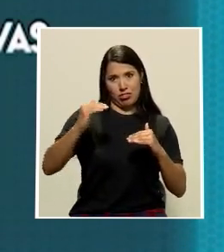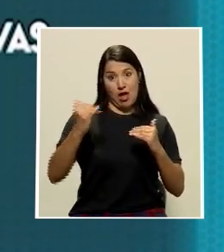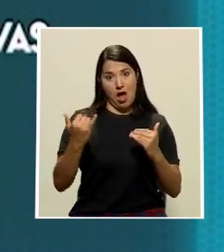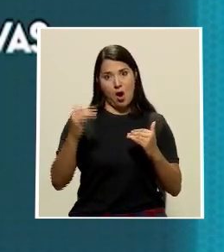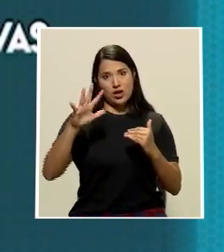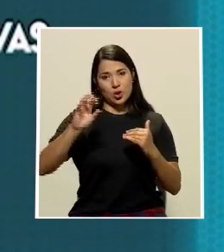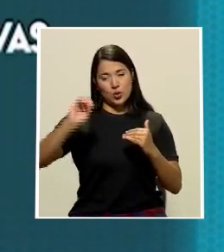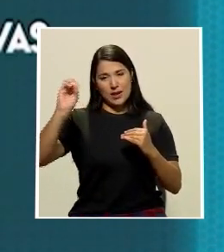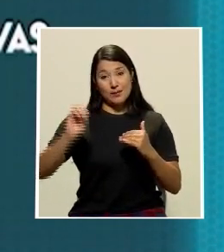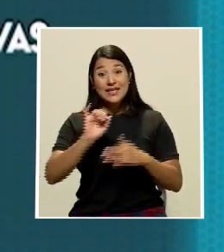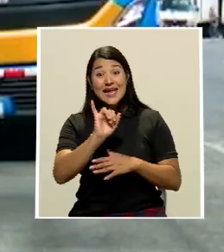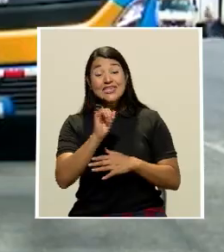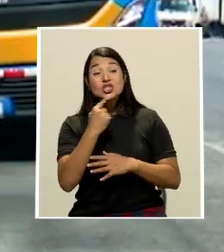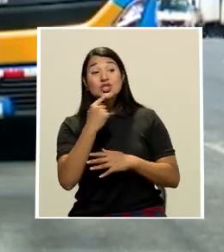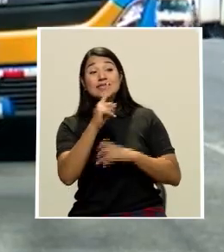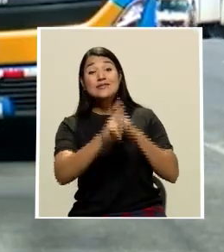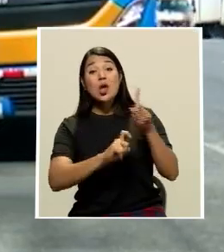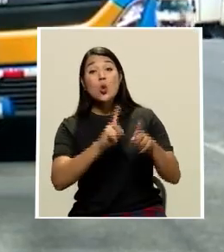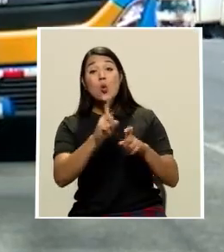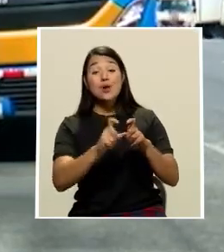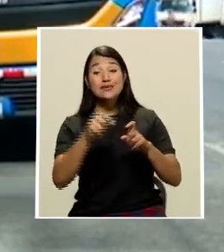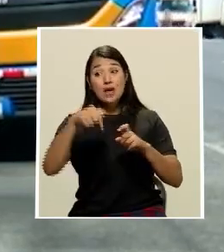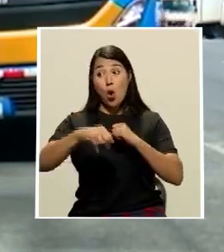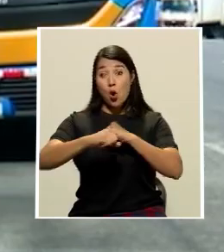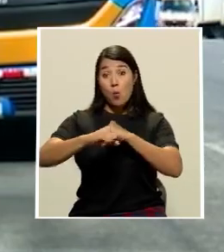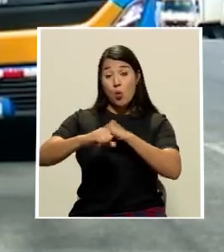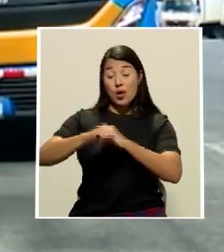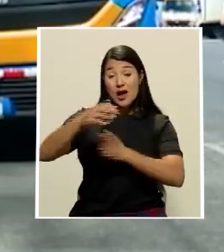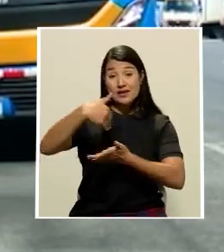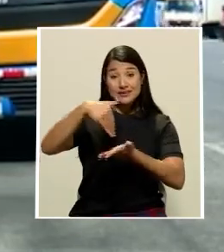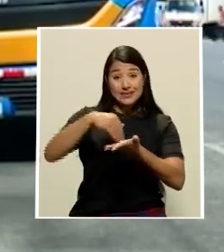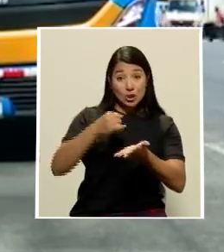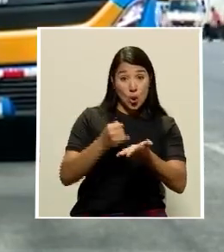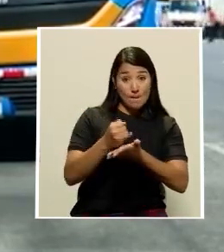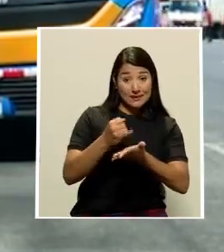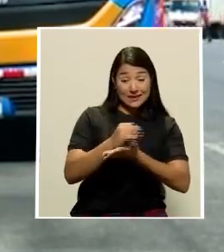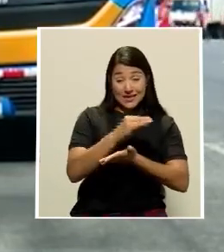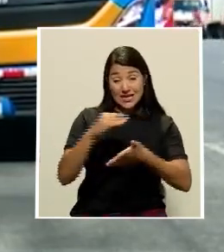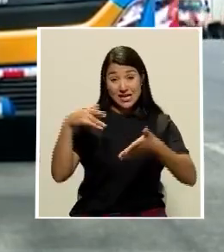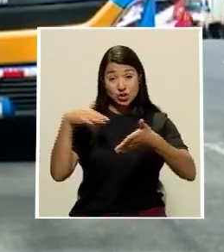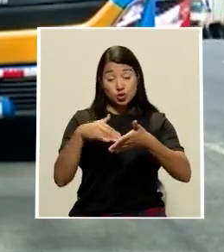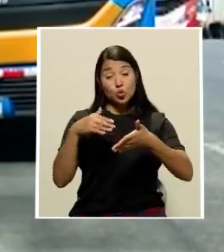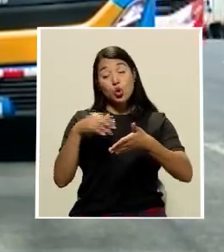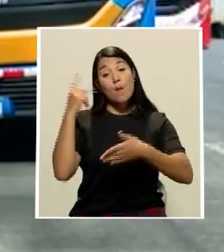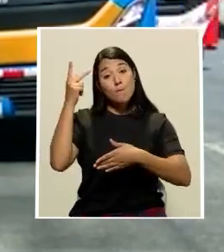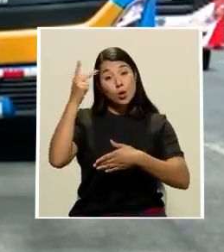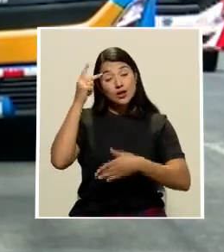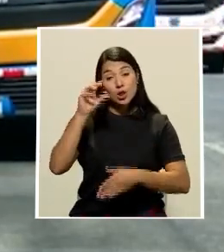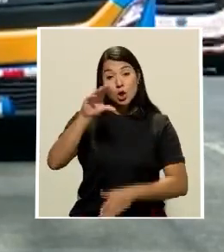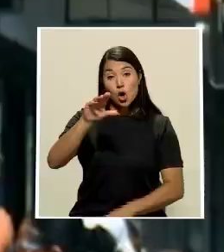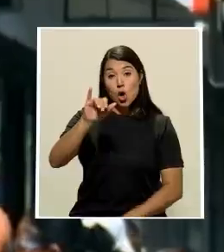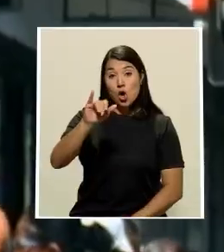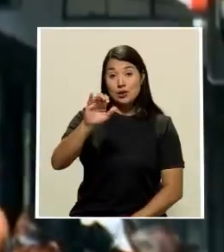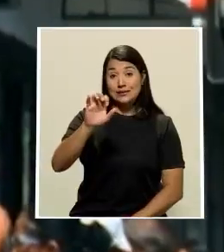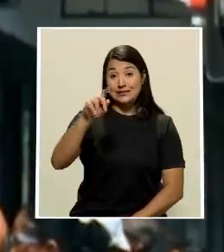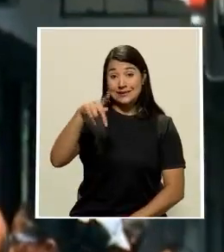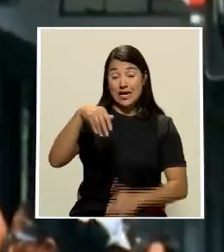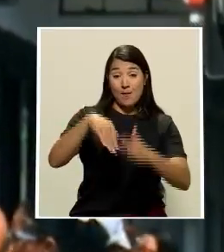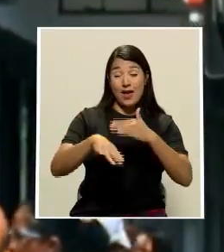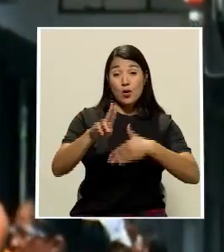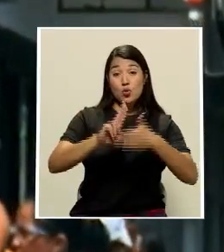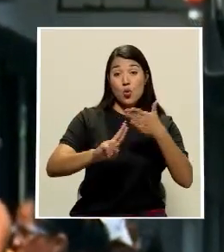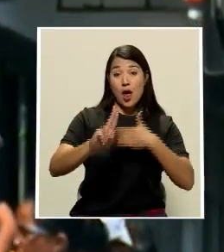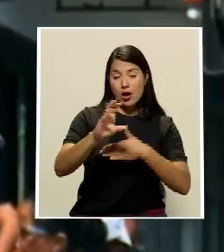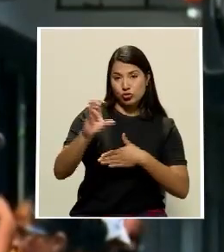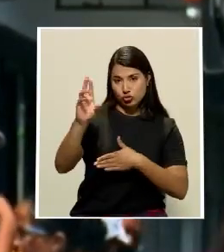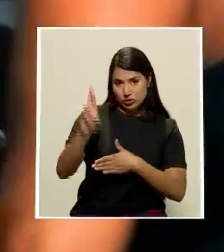la encuesta más reciente que publicó el Centro de Investigación y Estudios Políticos CIEP de la Universidad de Costa Rica. El estudio es la